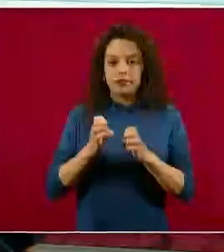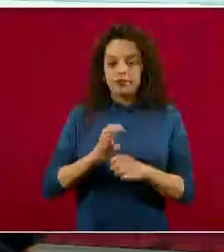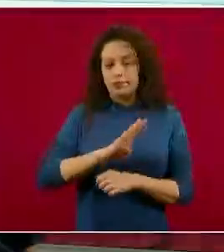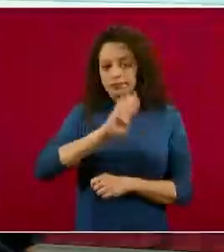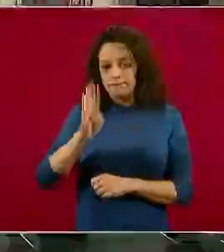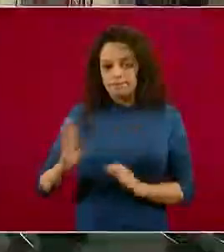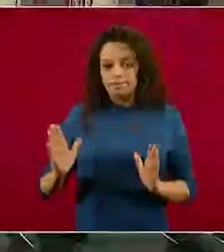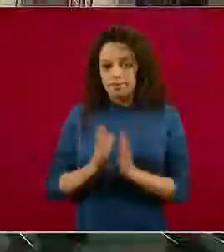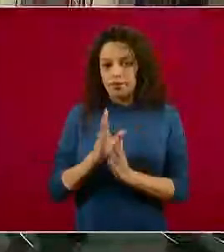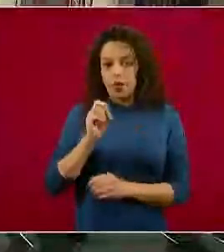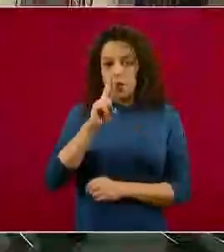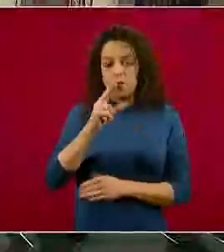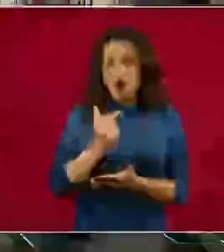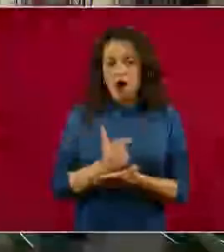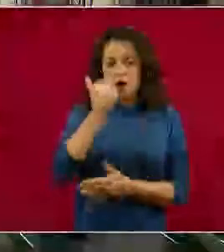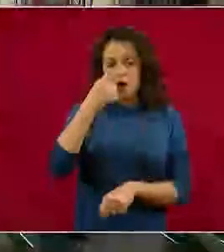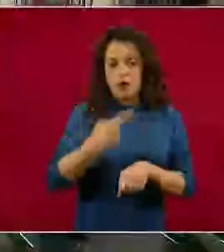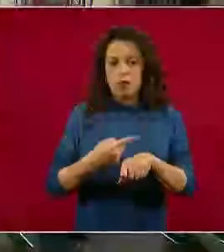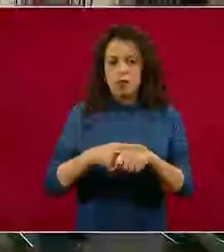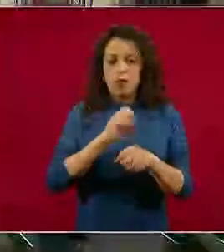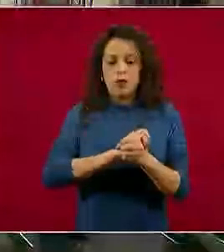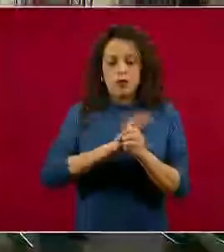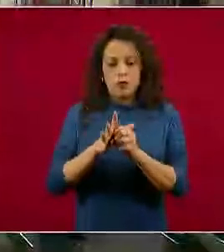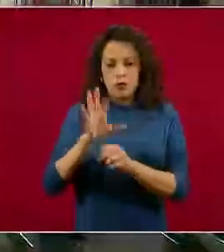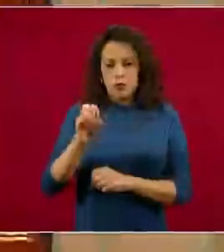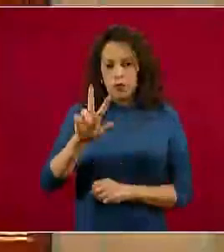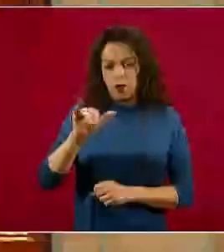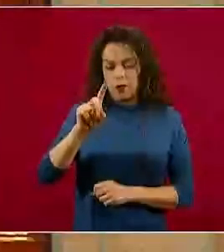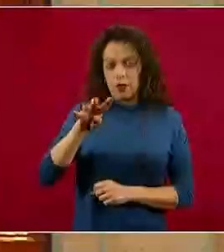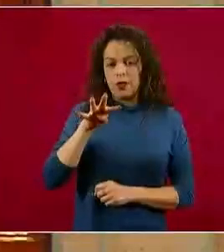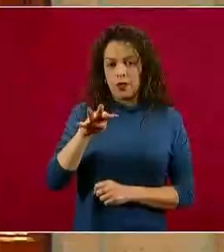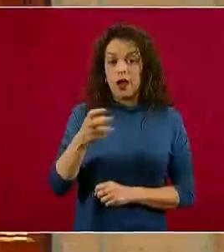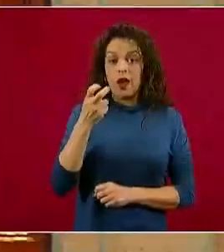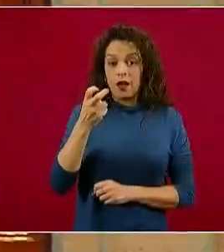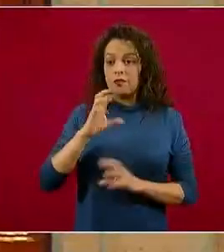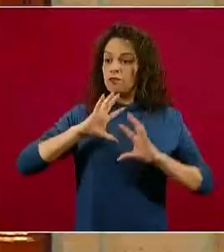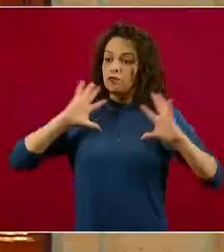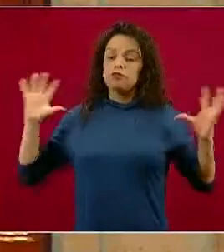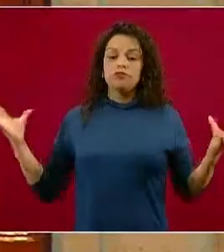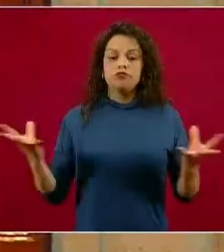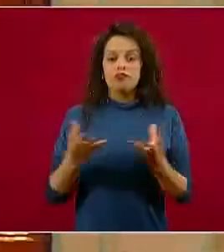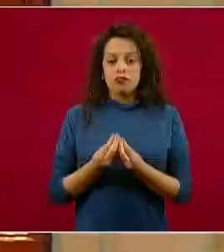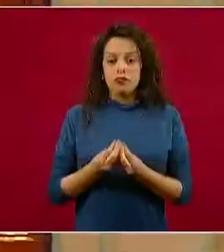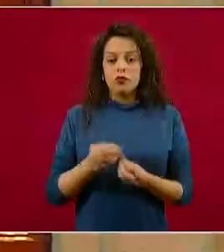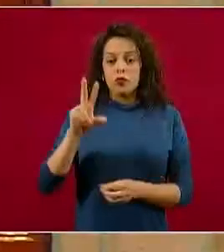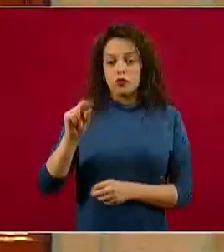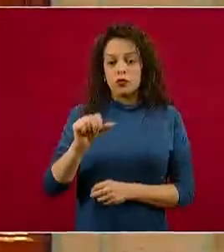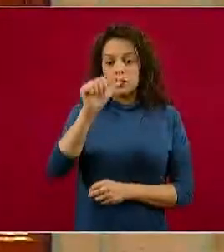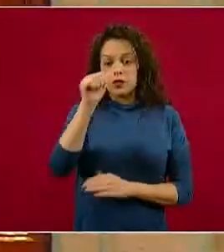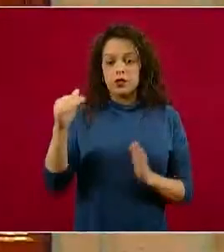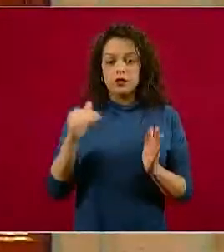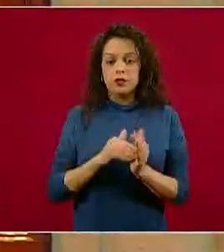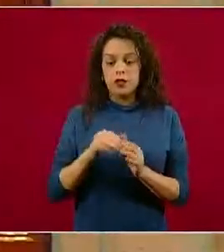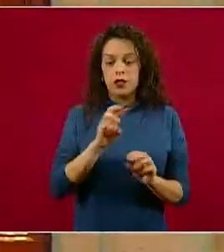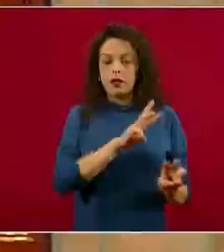complicaciones de COVID-19 que al corte suman de manera acumulada